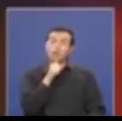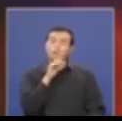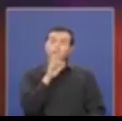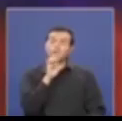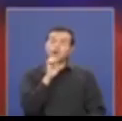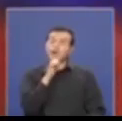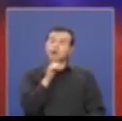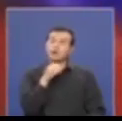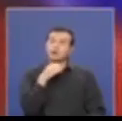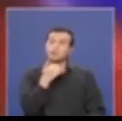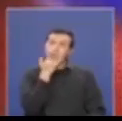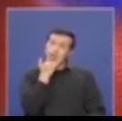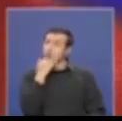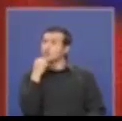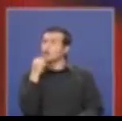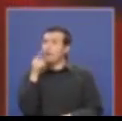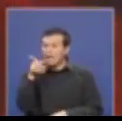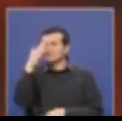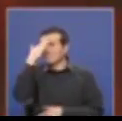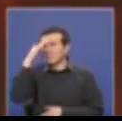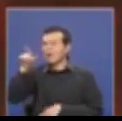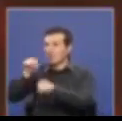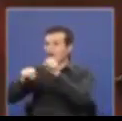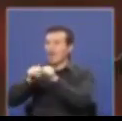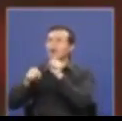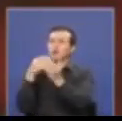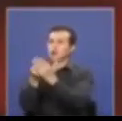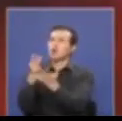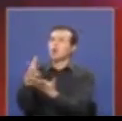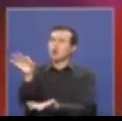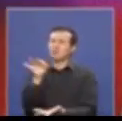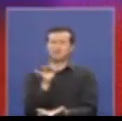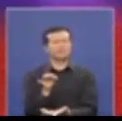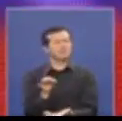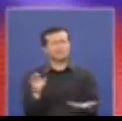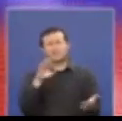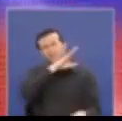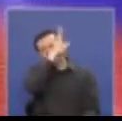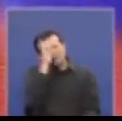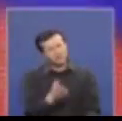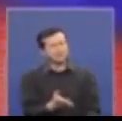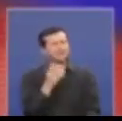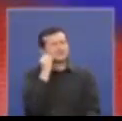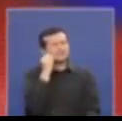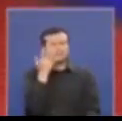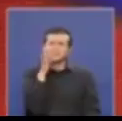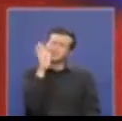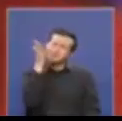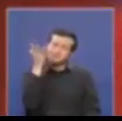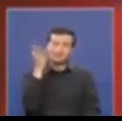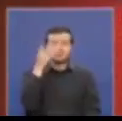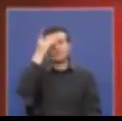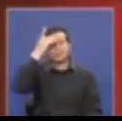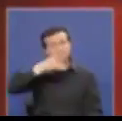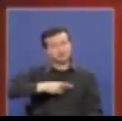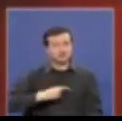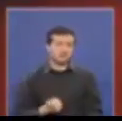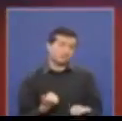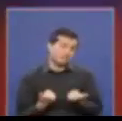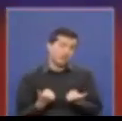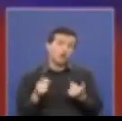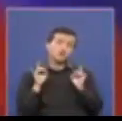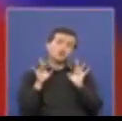compran helicópteros que saben que están en mal estado. Es absurdo. O sea, la decisión fue la correcta, se tiene mala